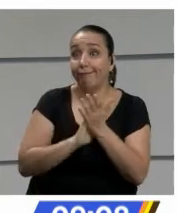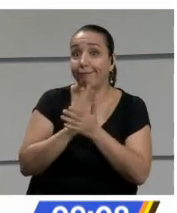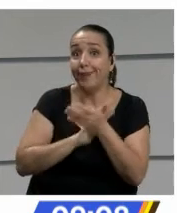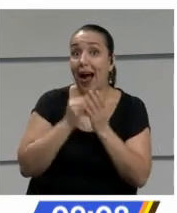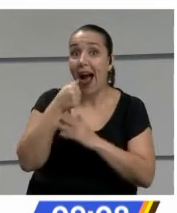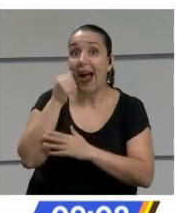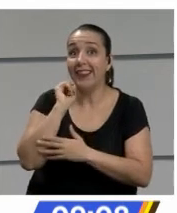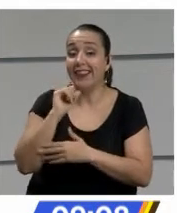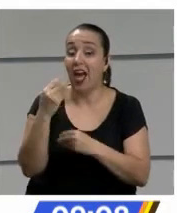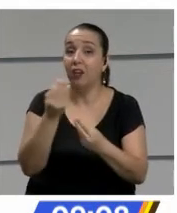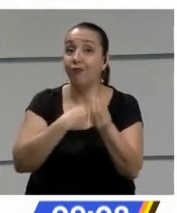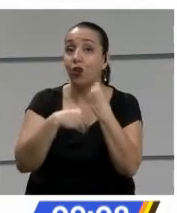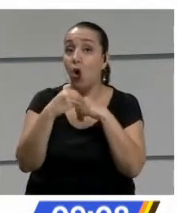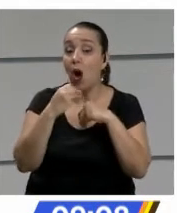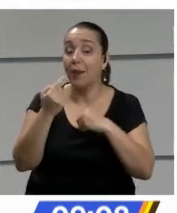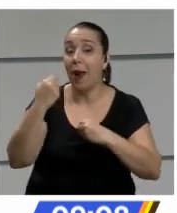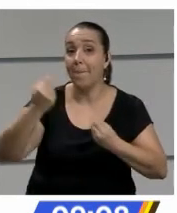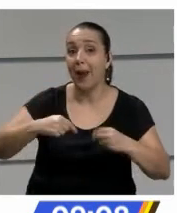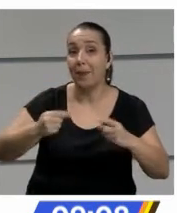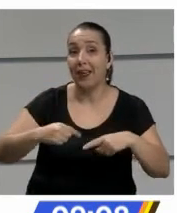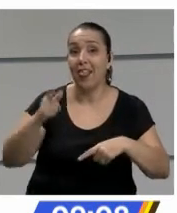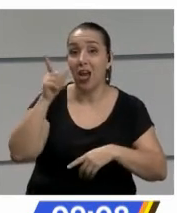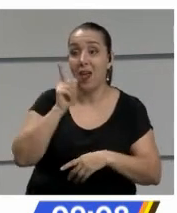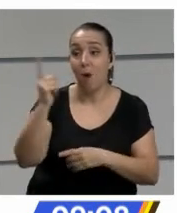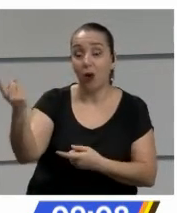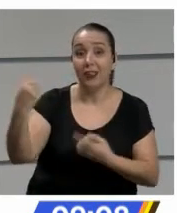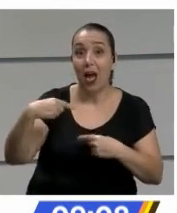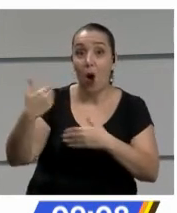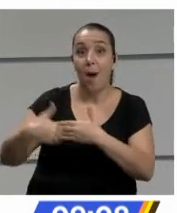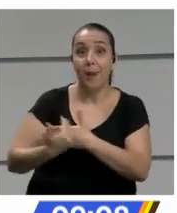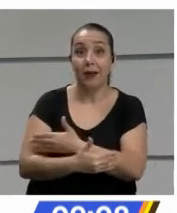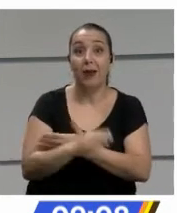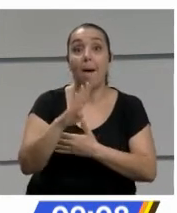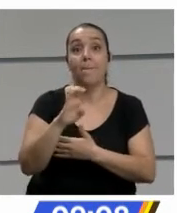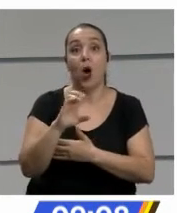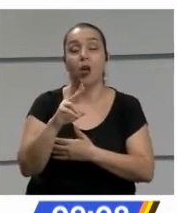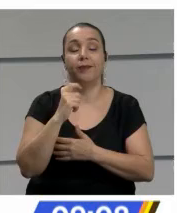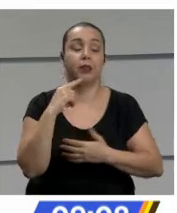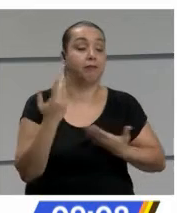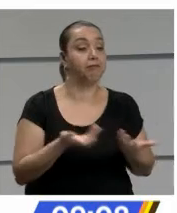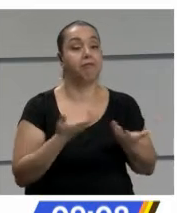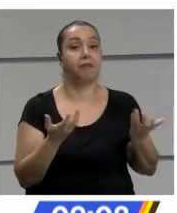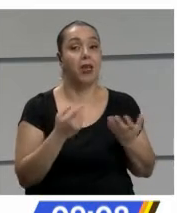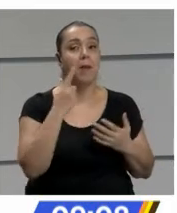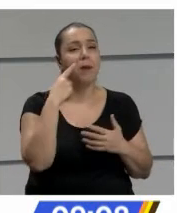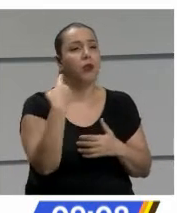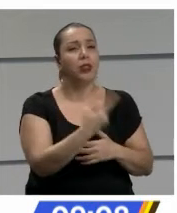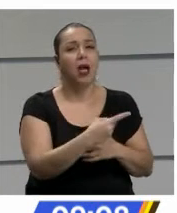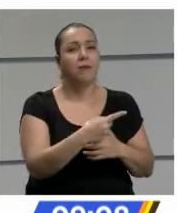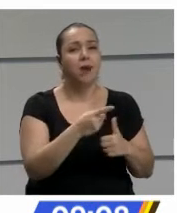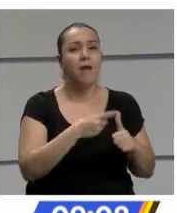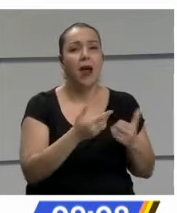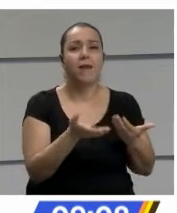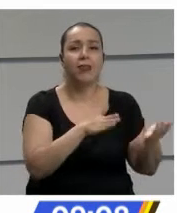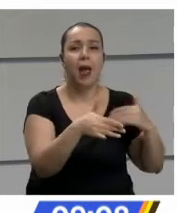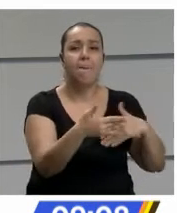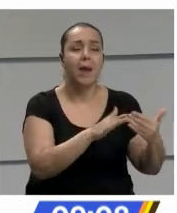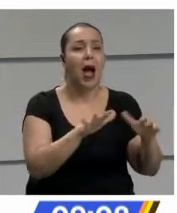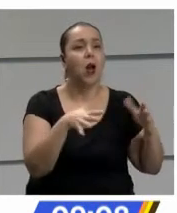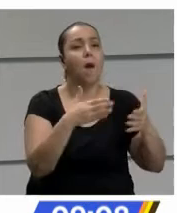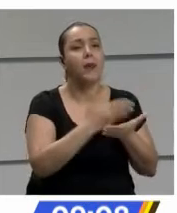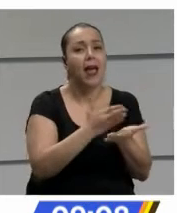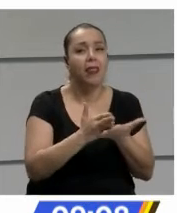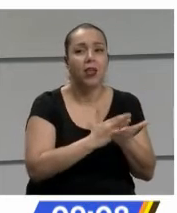No, gracias puede, a una colega suya que vino de Limón. Ok, bueno, vamos a ver. Lo ¿tamal, picadillo o